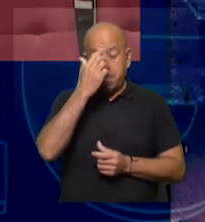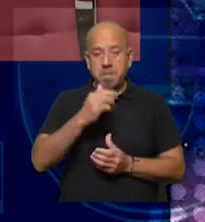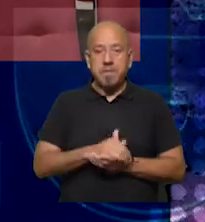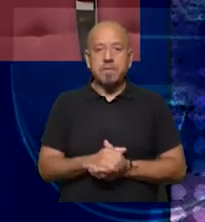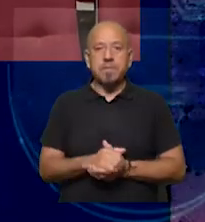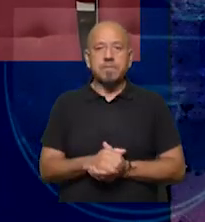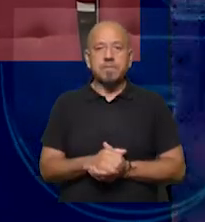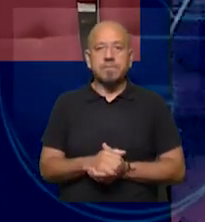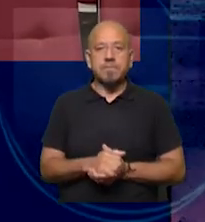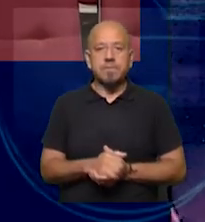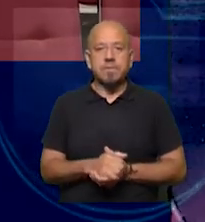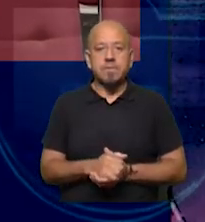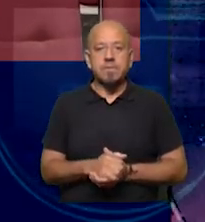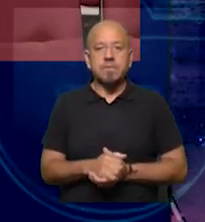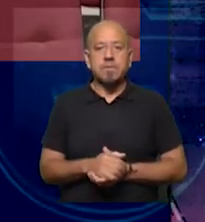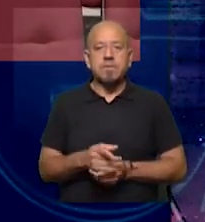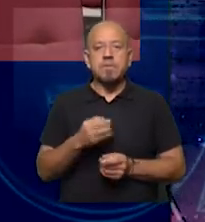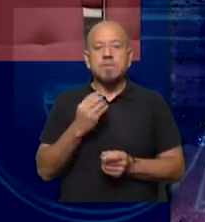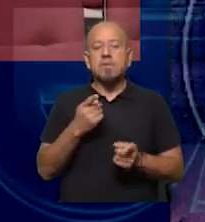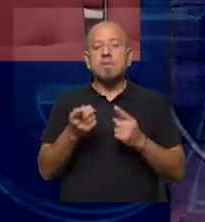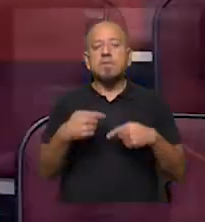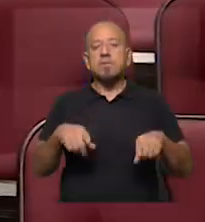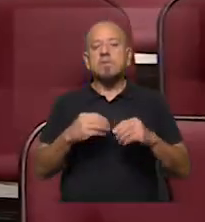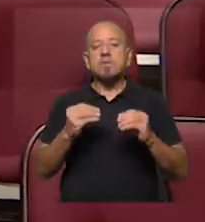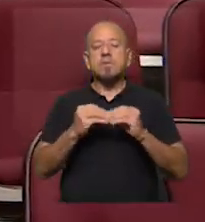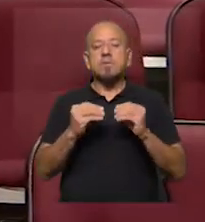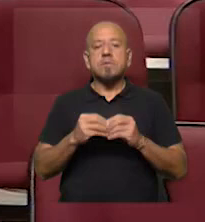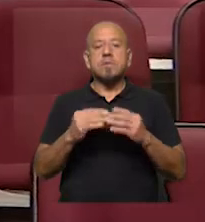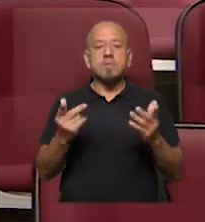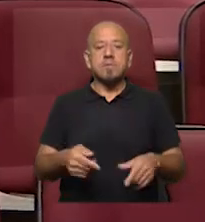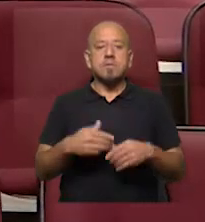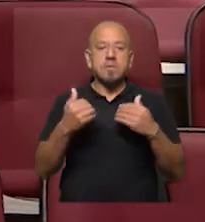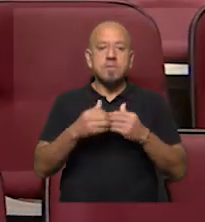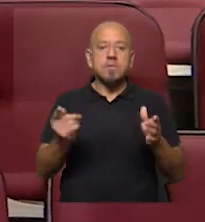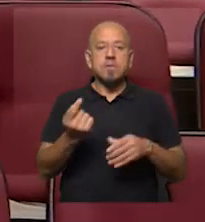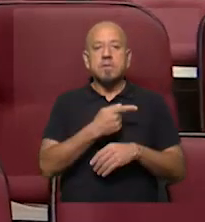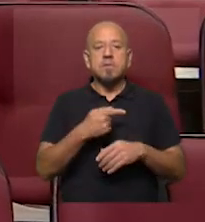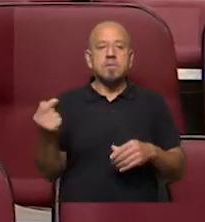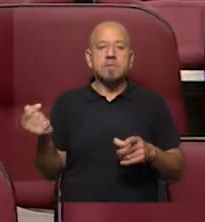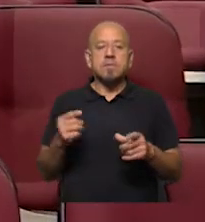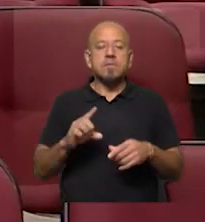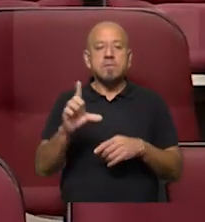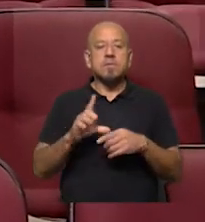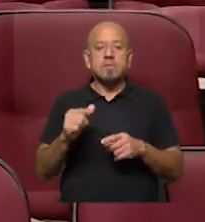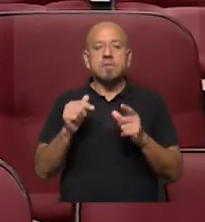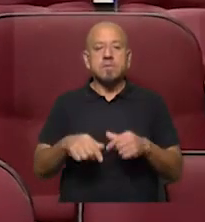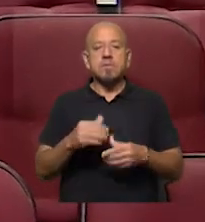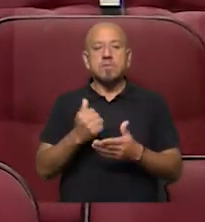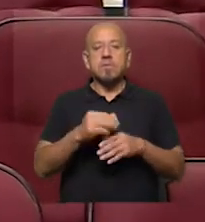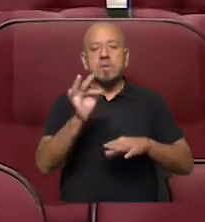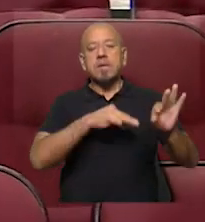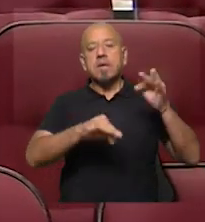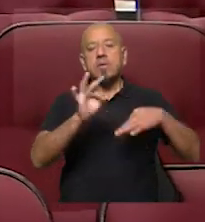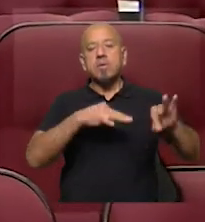Hola, hola, compañero, compañera, ¿cómo están? Feliz comienzo de semana, feliz lunes para todos y todas. Les cuento que estoy en Teatro del